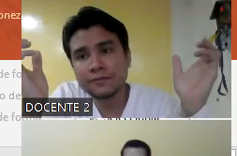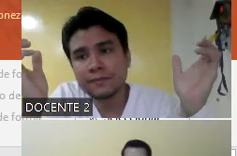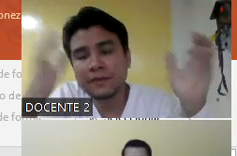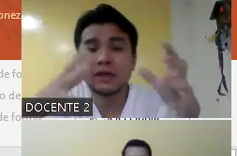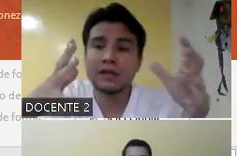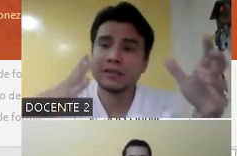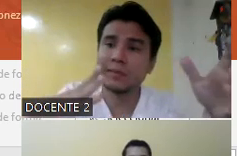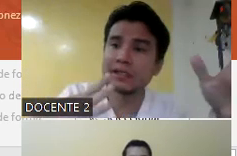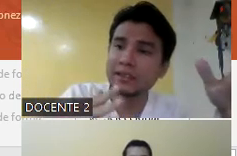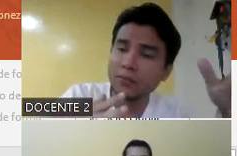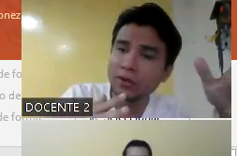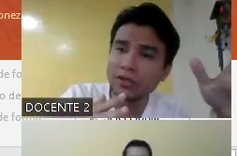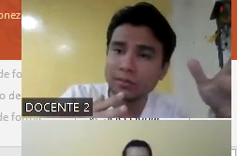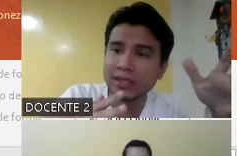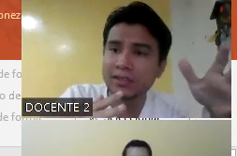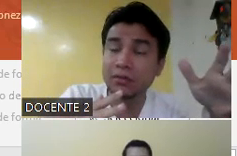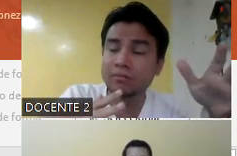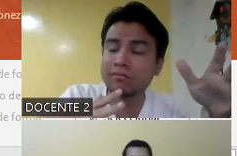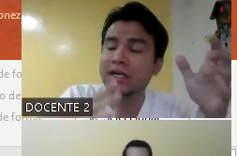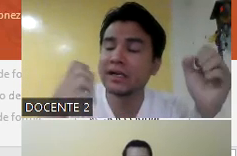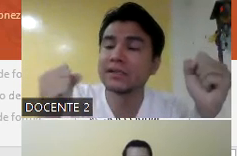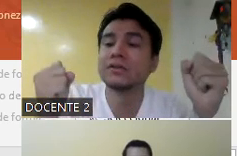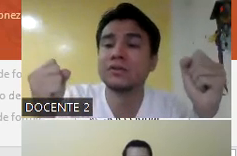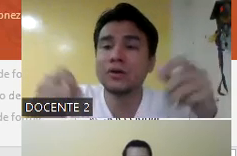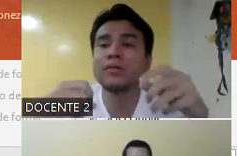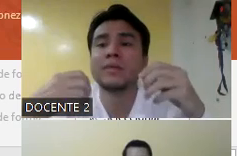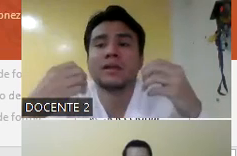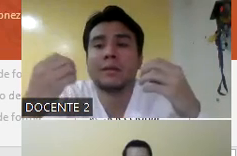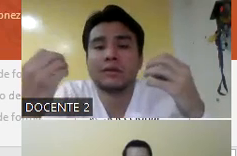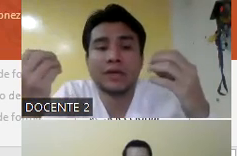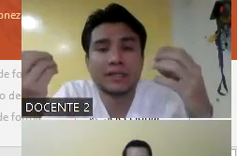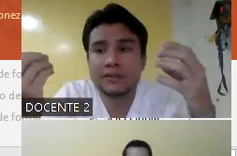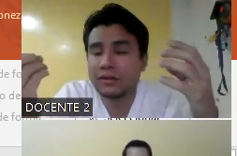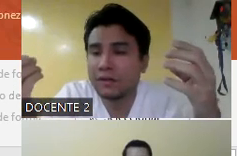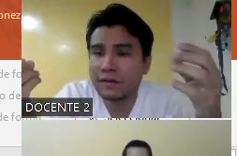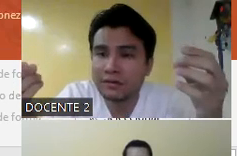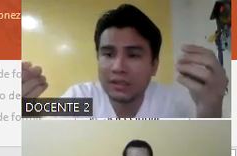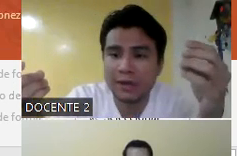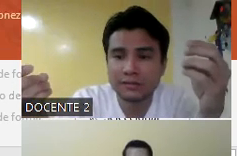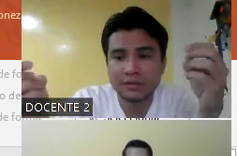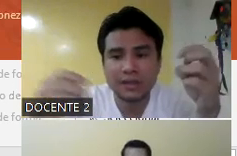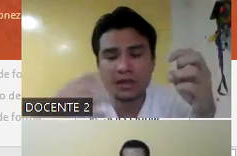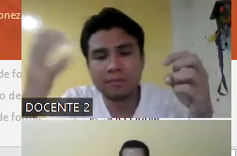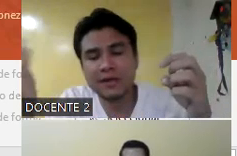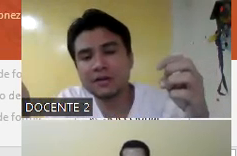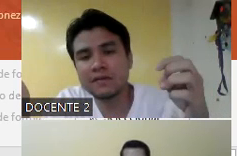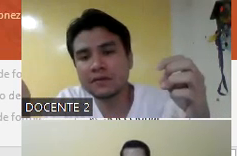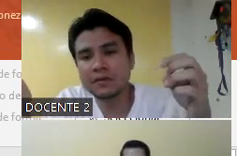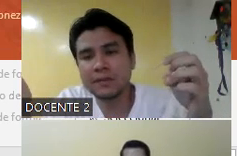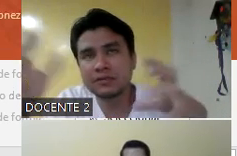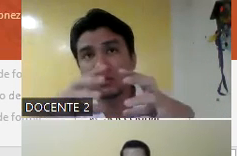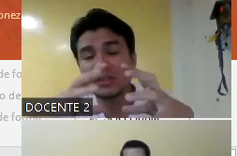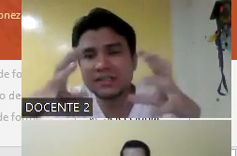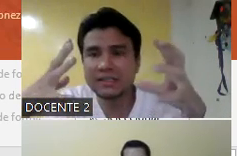salud, es el paracetamol, que es un analgésico noble, un medicamento que casi no tiene efectos adversos. Mayor